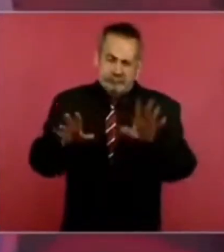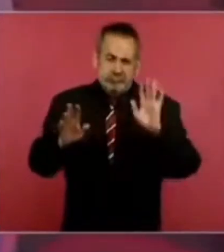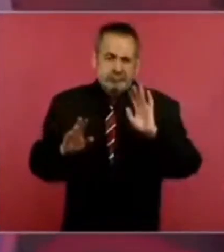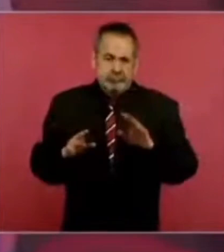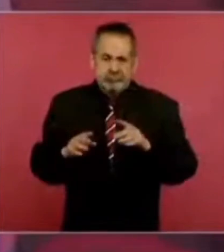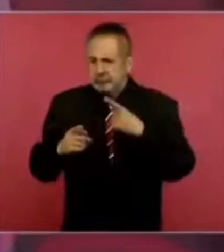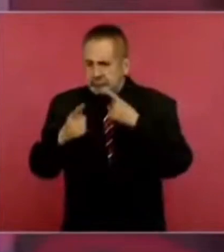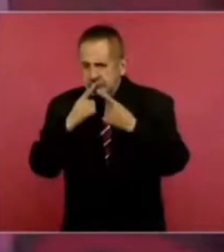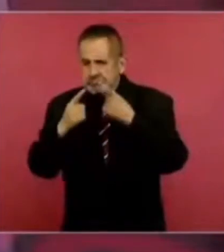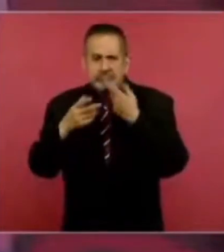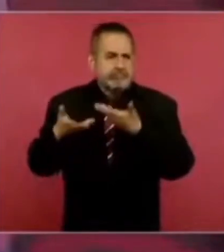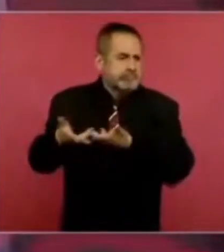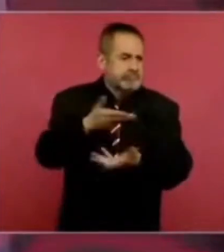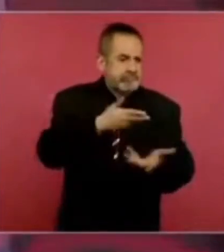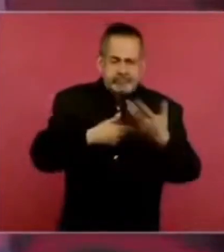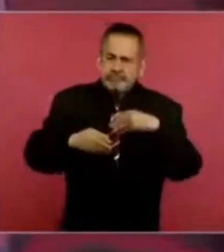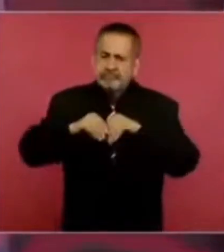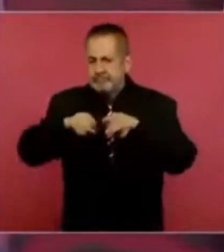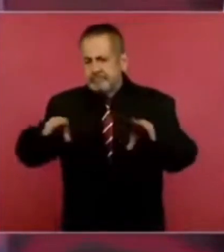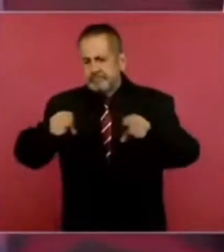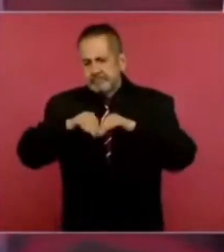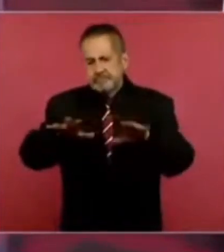este debate,